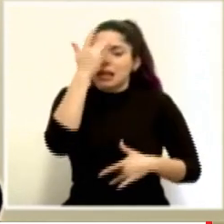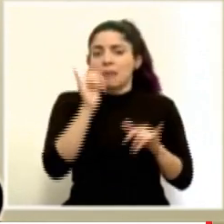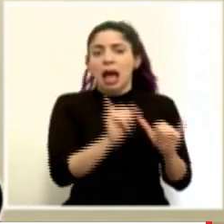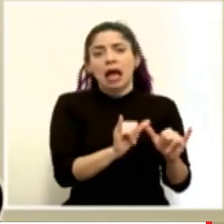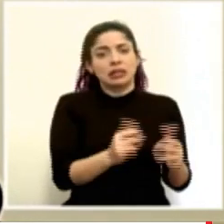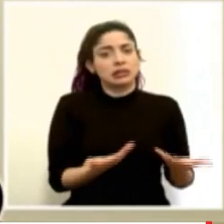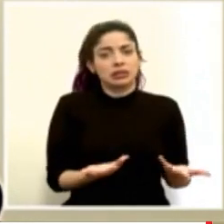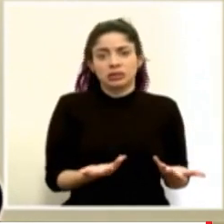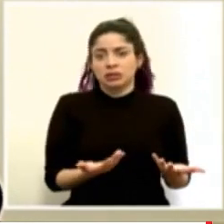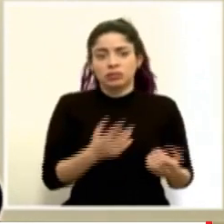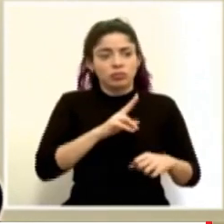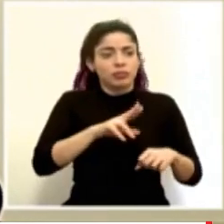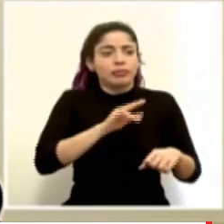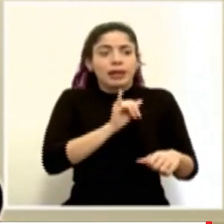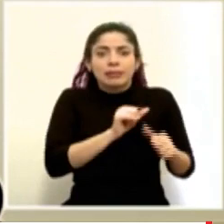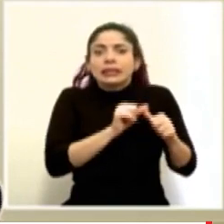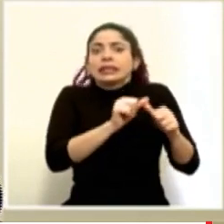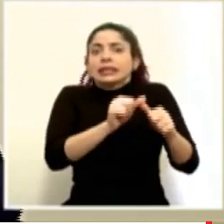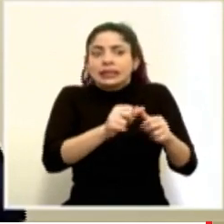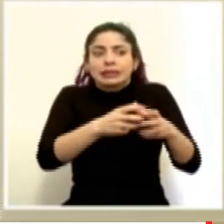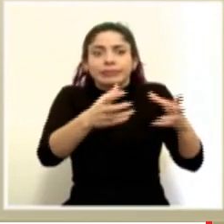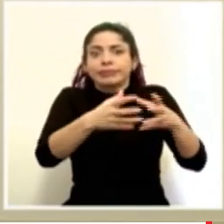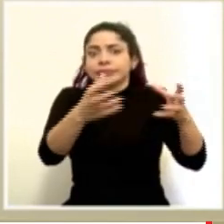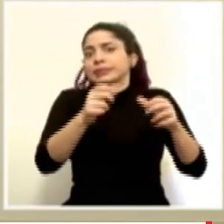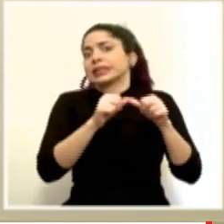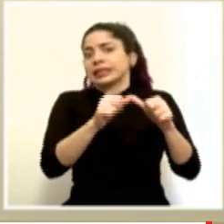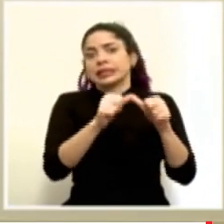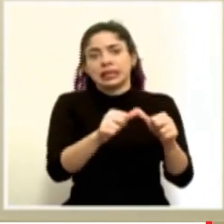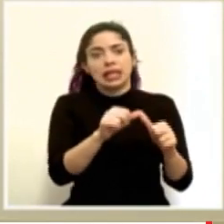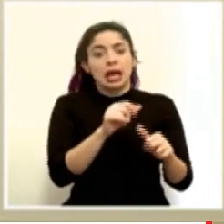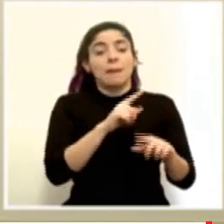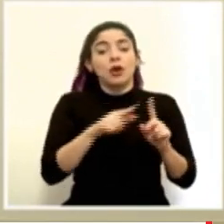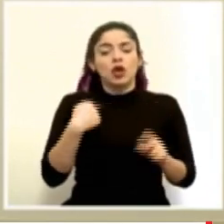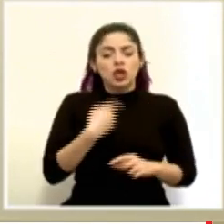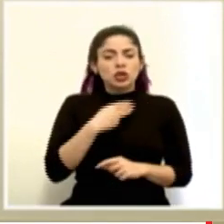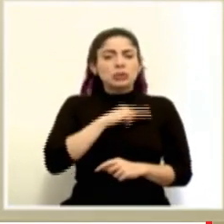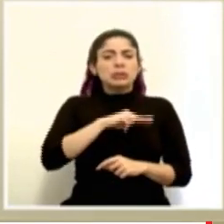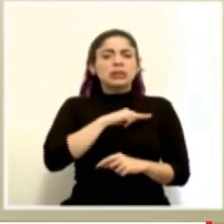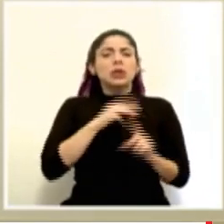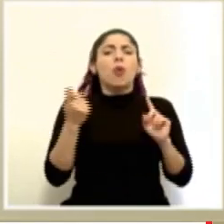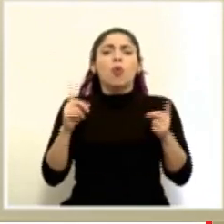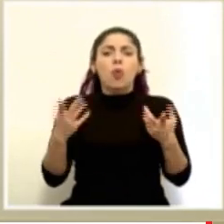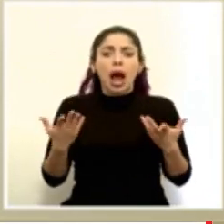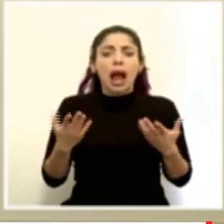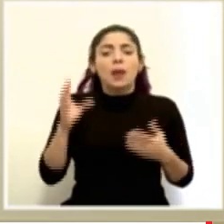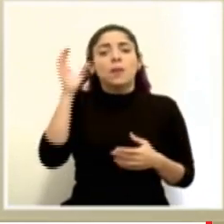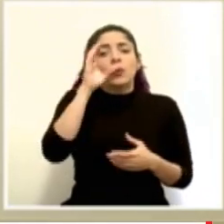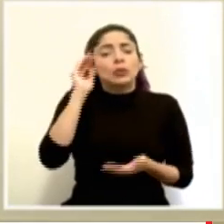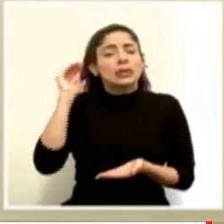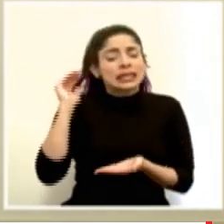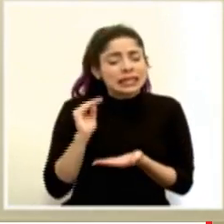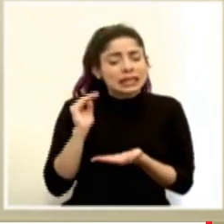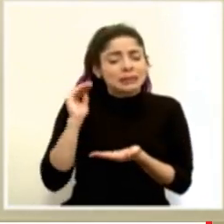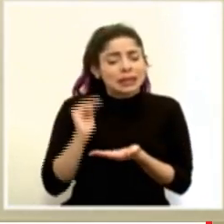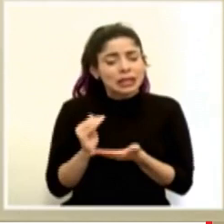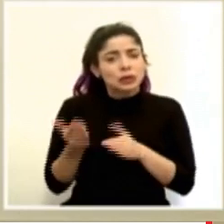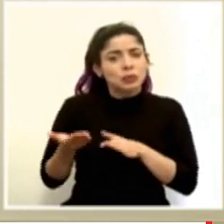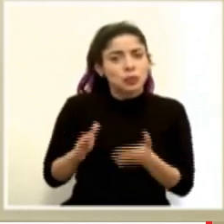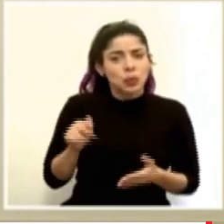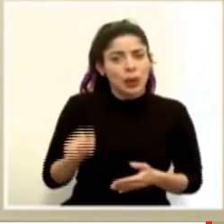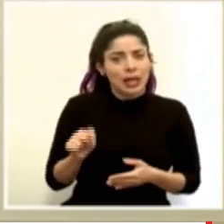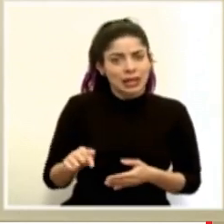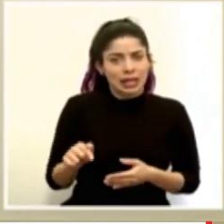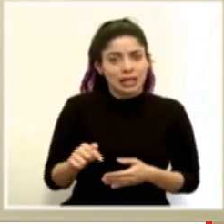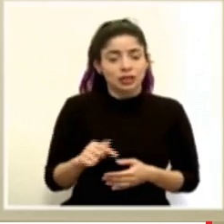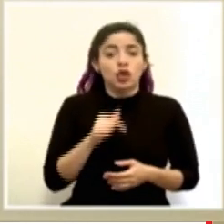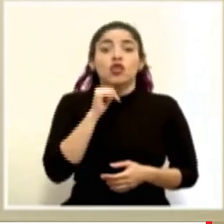y que van a existir, claro que van a seguir existiendo, pero aquí nuestra misión es que sea la menor cantidad de personas fallecidas y sobre todo